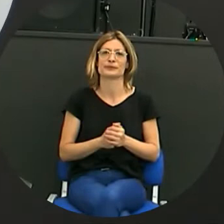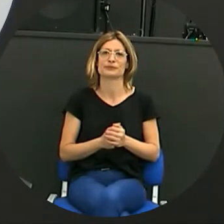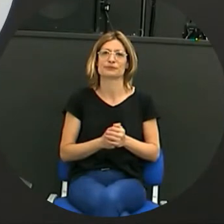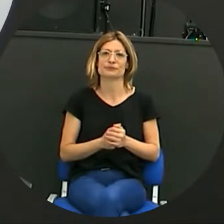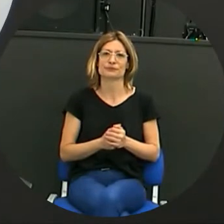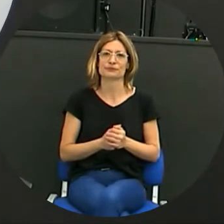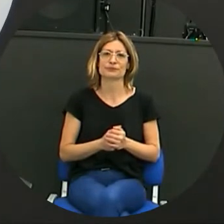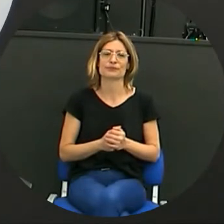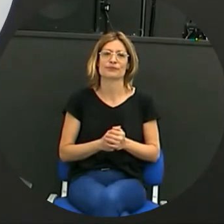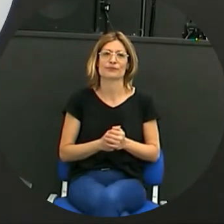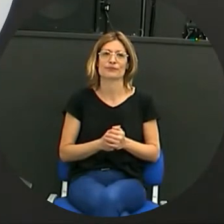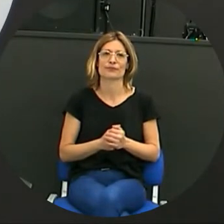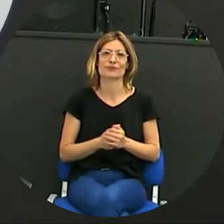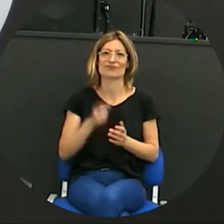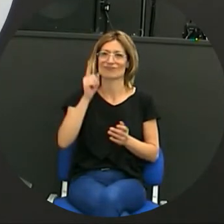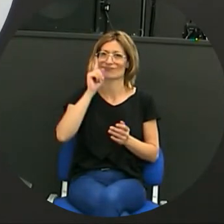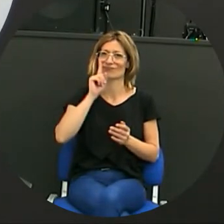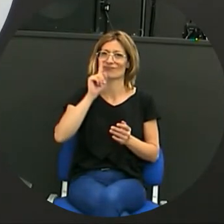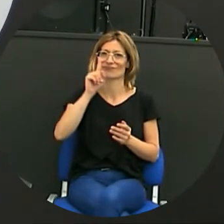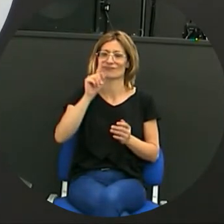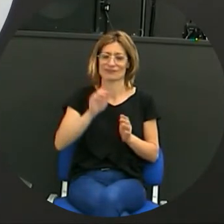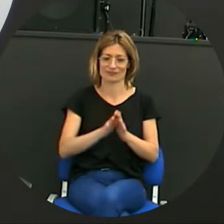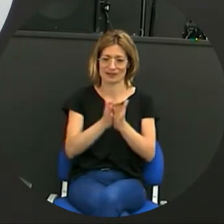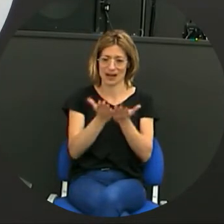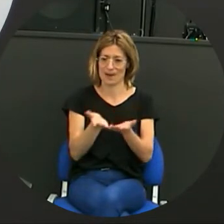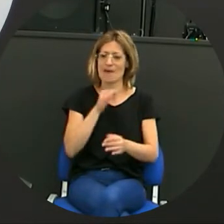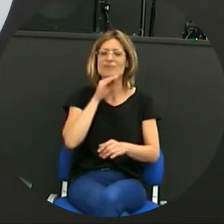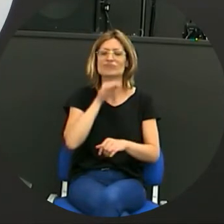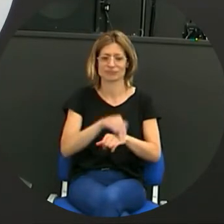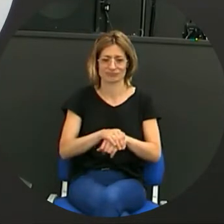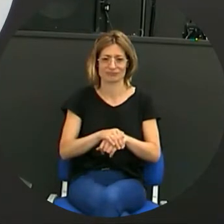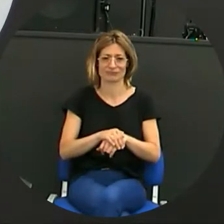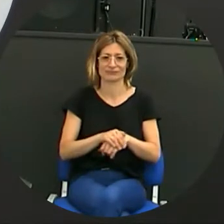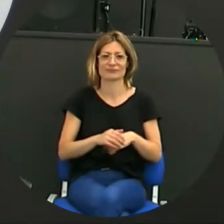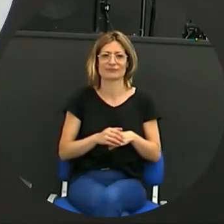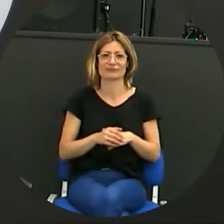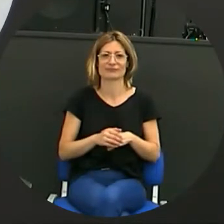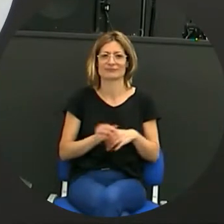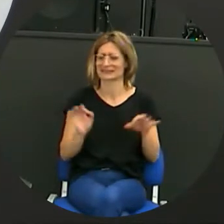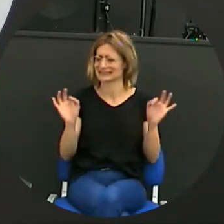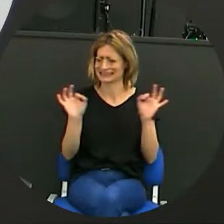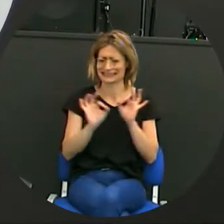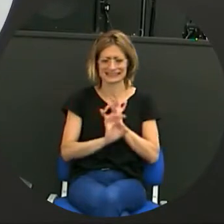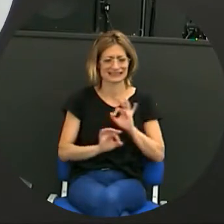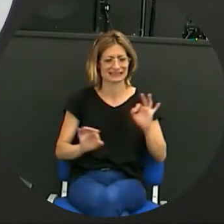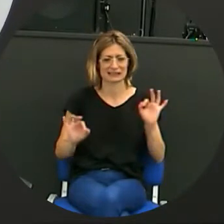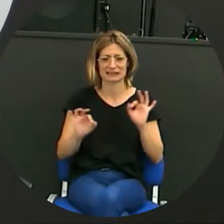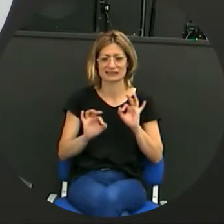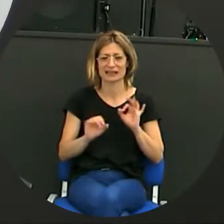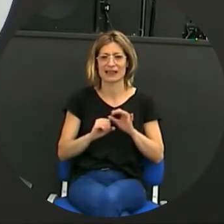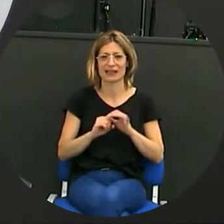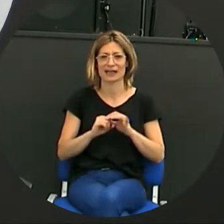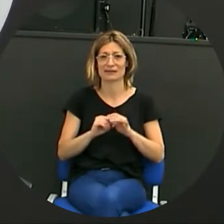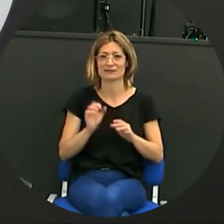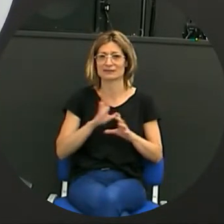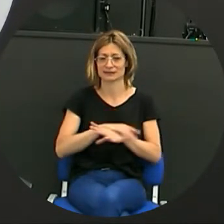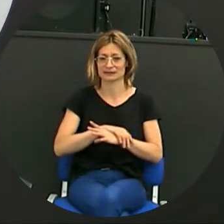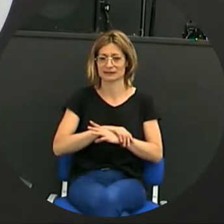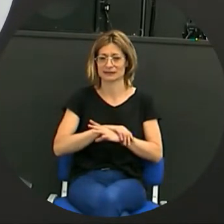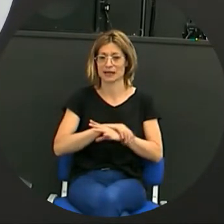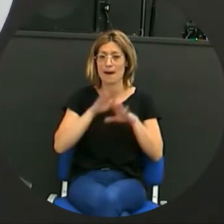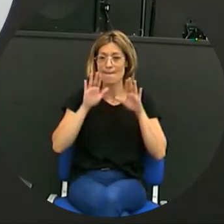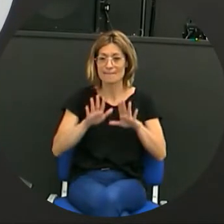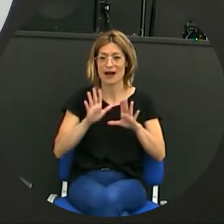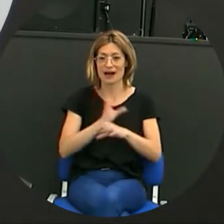venga, Él mismo la cumplirá. Absolutamente nada puede imposibilitar que el pacto